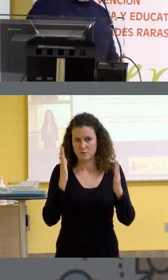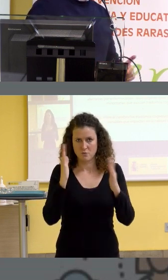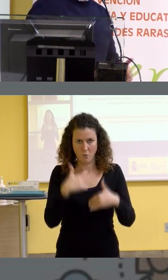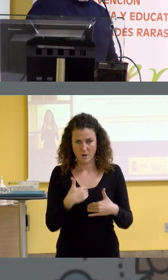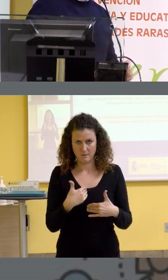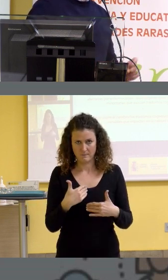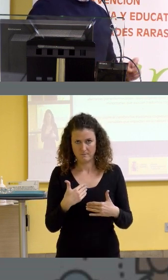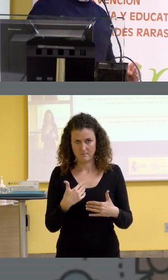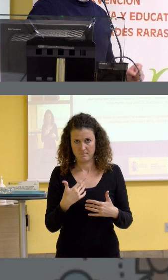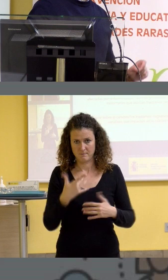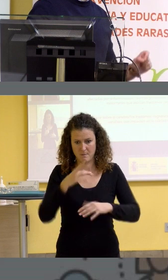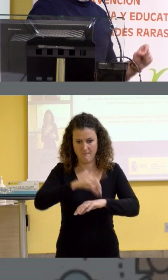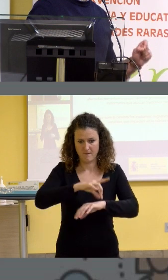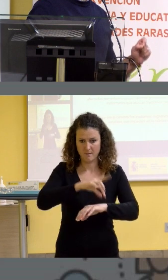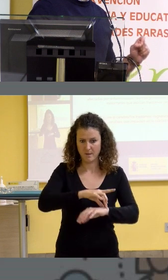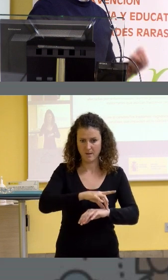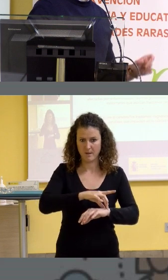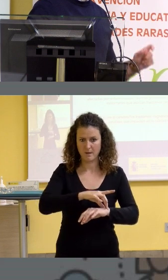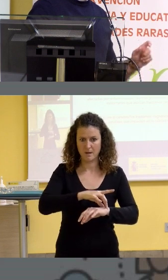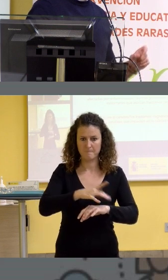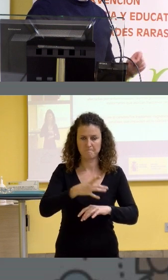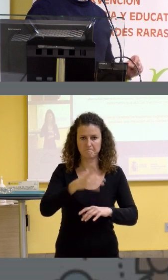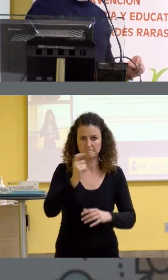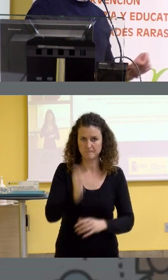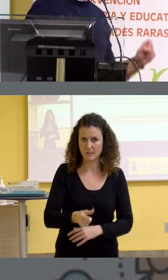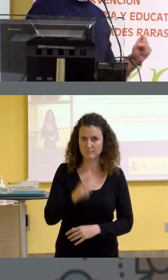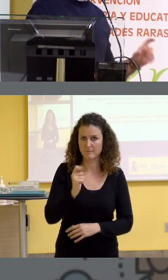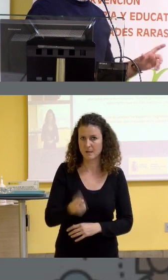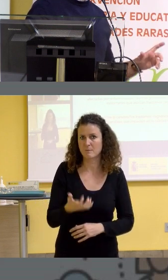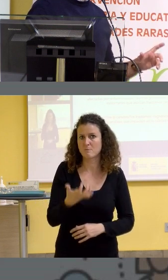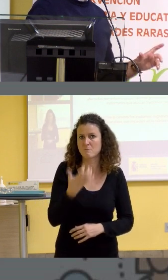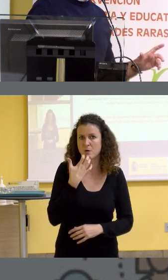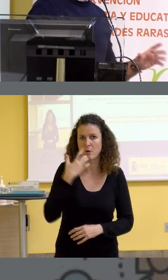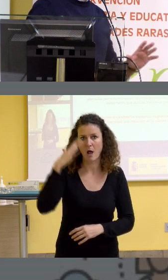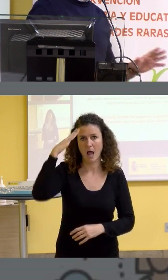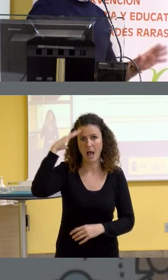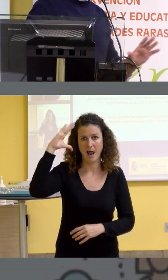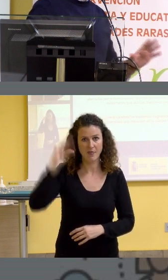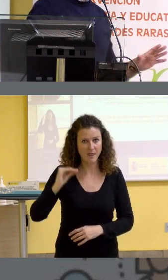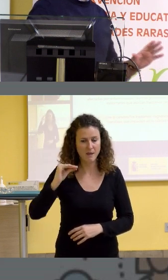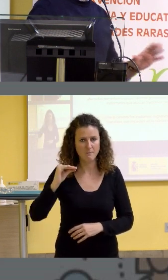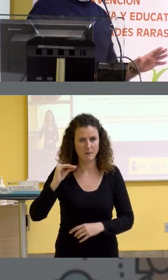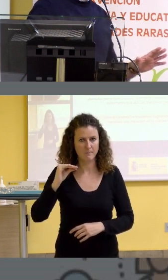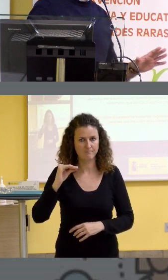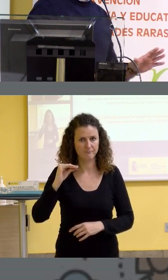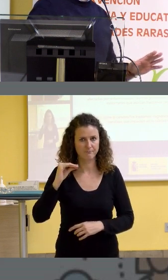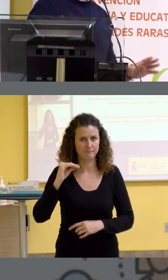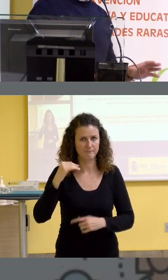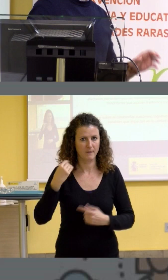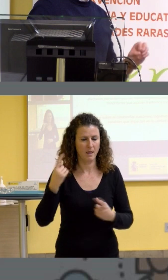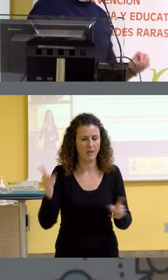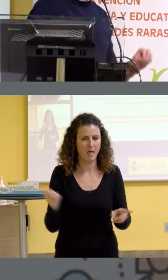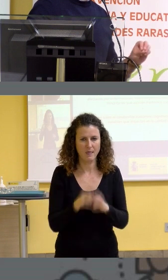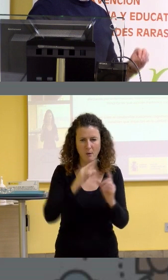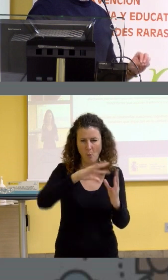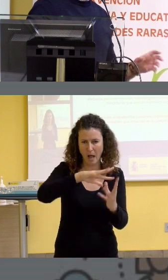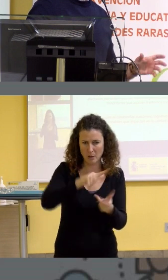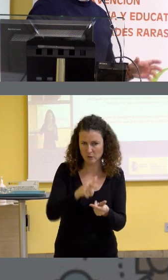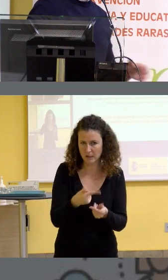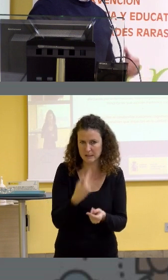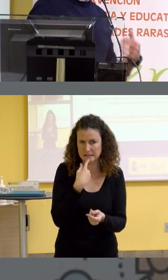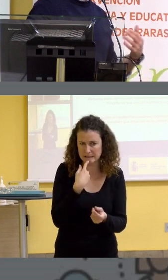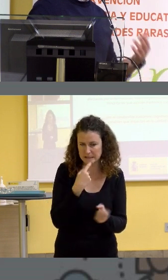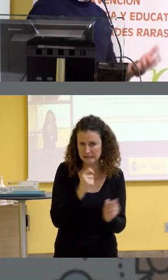no lo tenemos para enfermedades muy frecuentes como es el Alzheimer, digan lo que digan las noticias. No lo tenemos